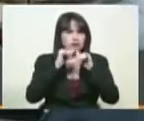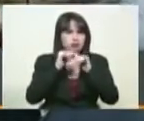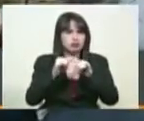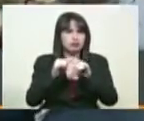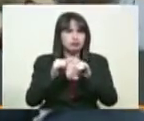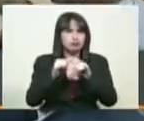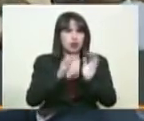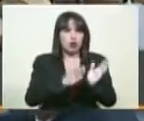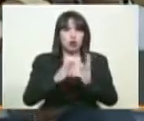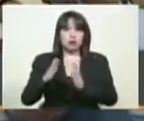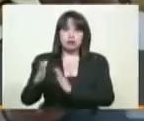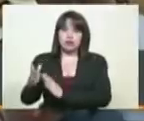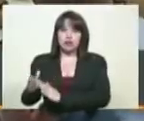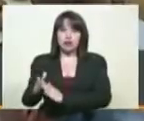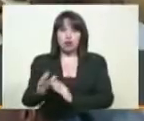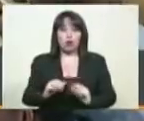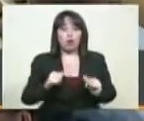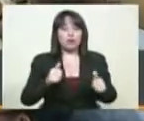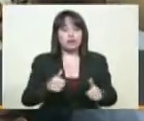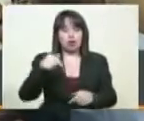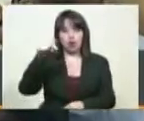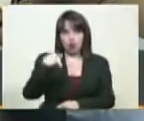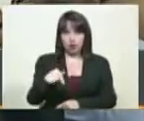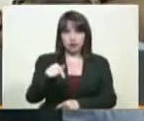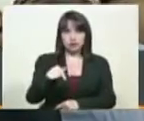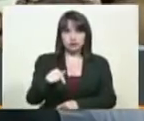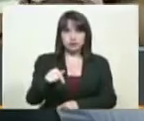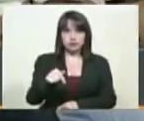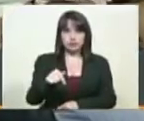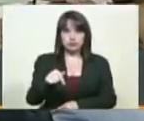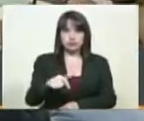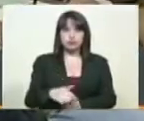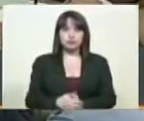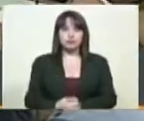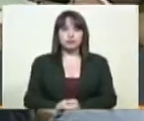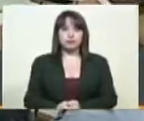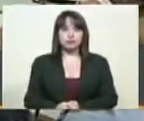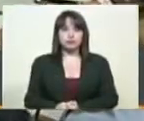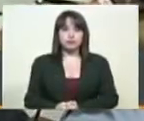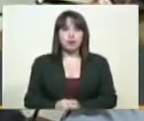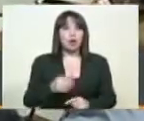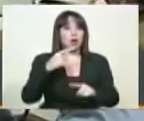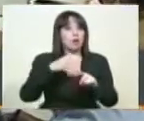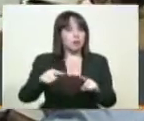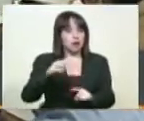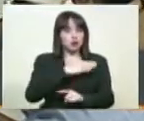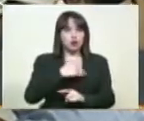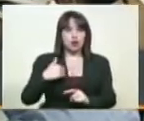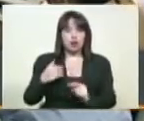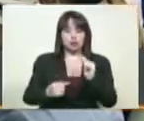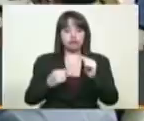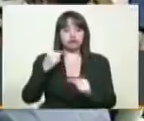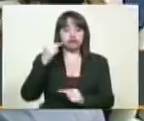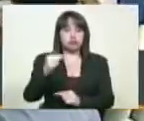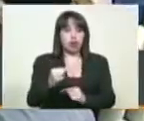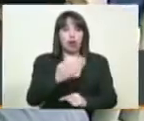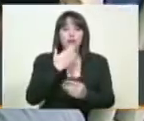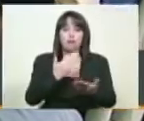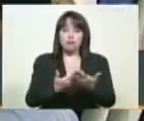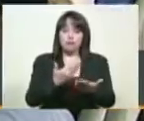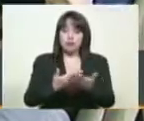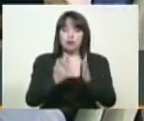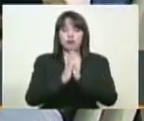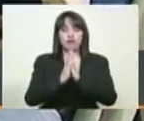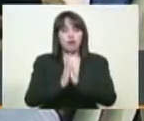organizativo arrancaron el día de hoy pero yo quiero una gran jornada y le pido apoyo